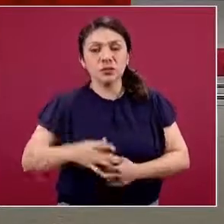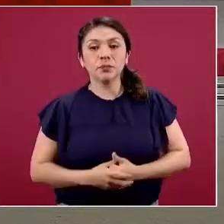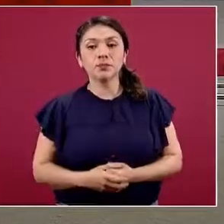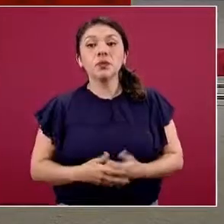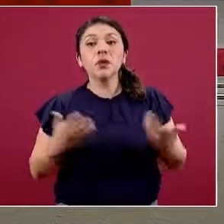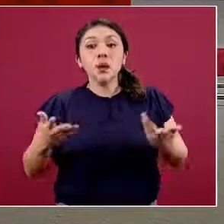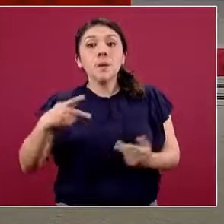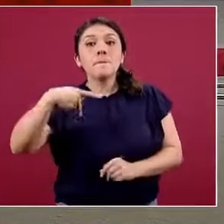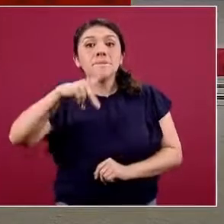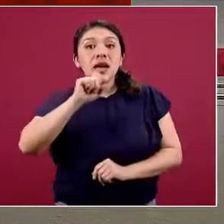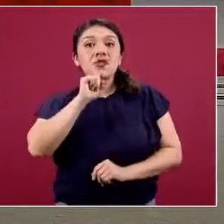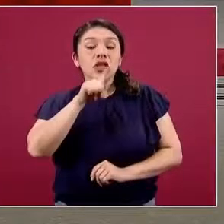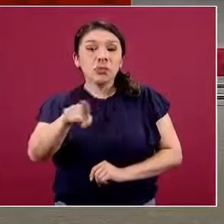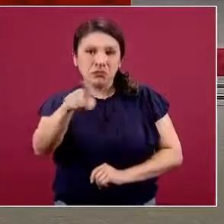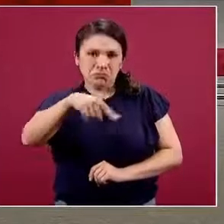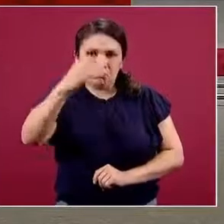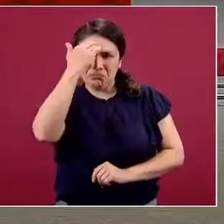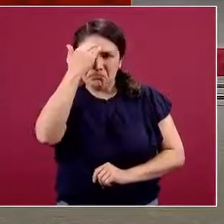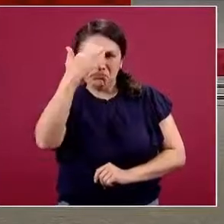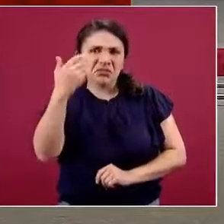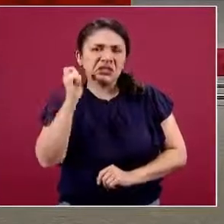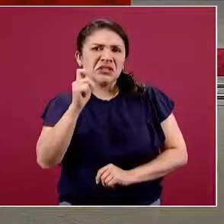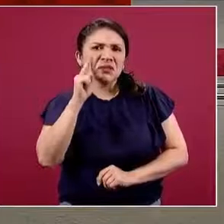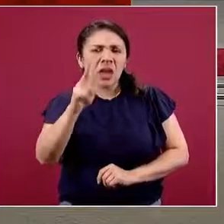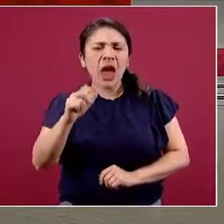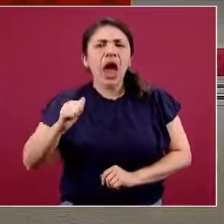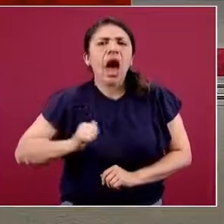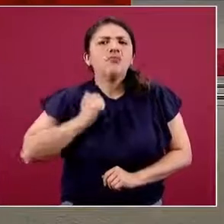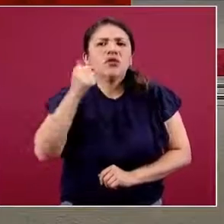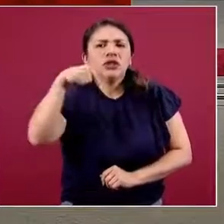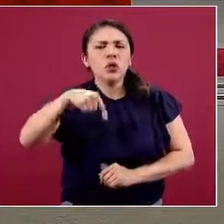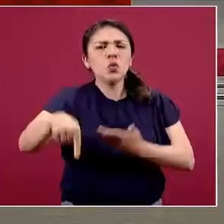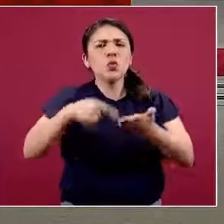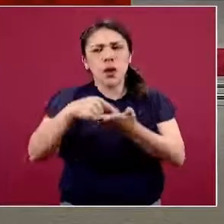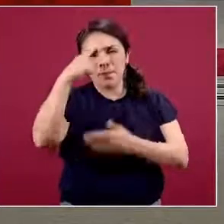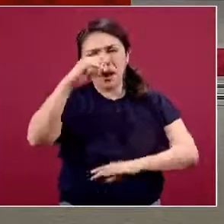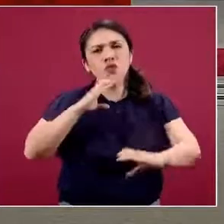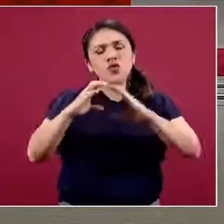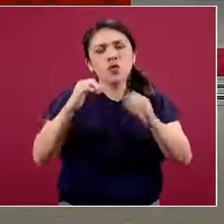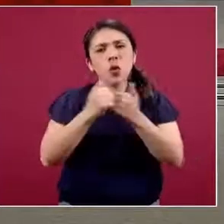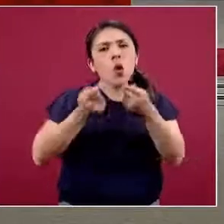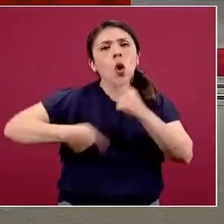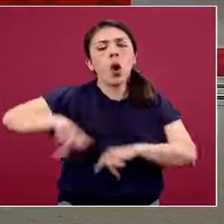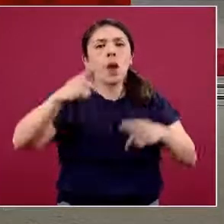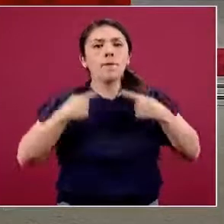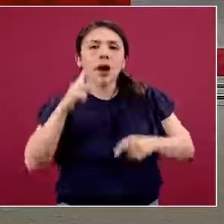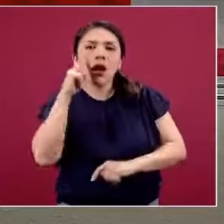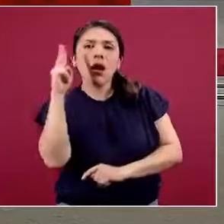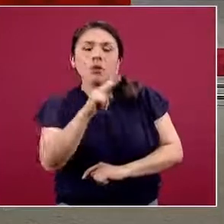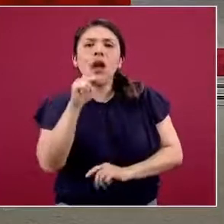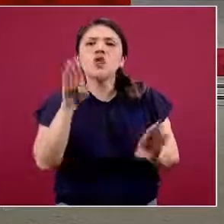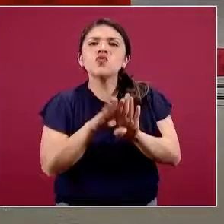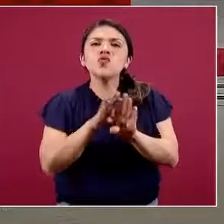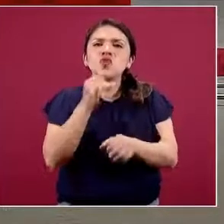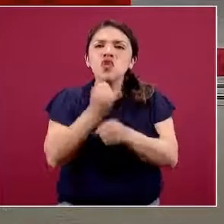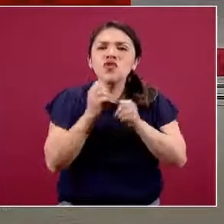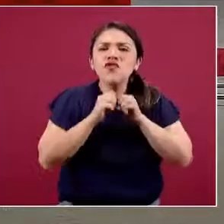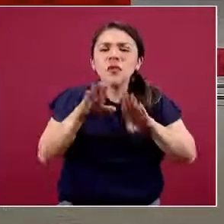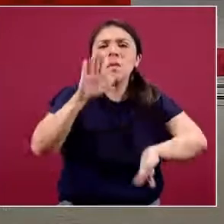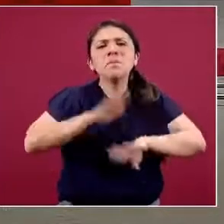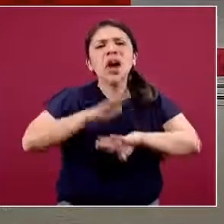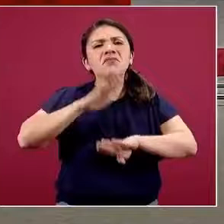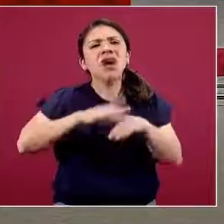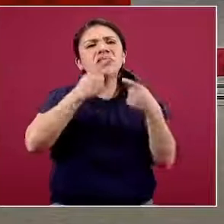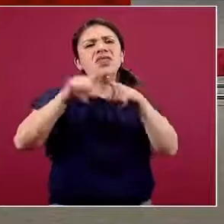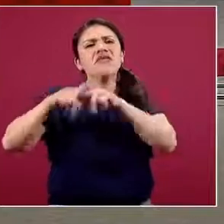Sin embargo, también, como ustedes saben, aprovechamos estos espacios de comunicación con la población para informarles sobre otros temas